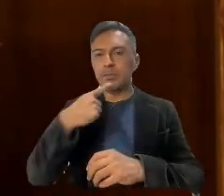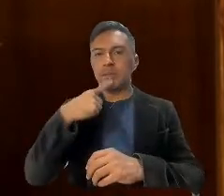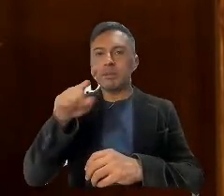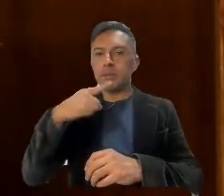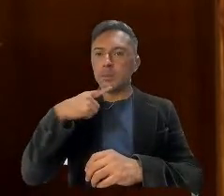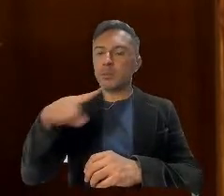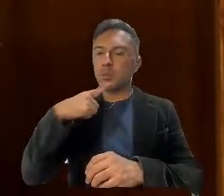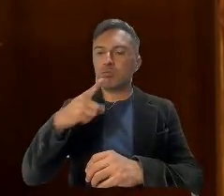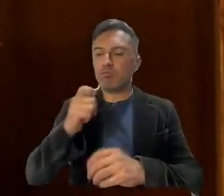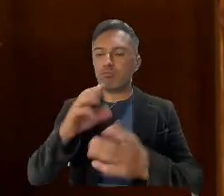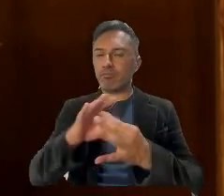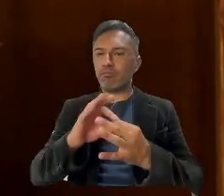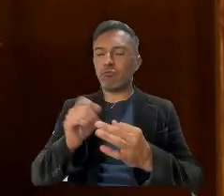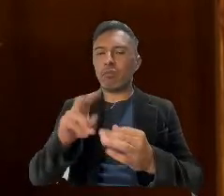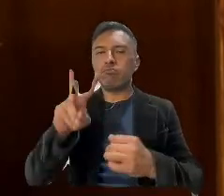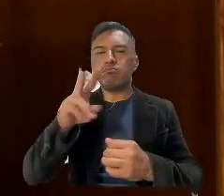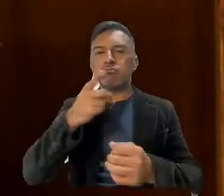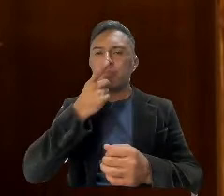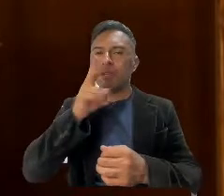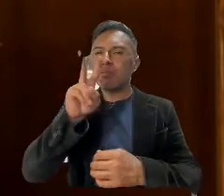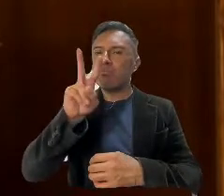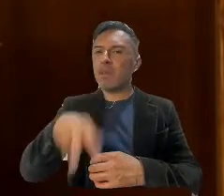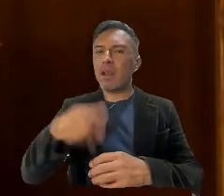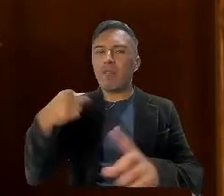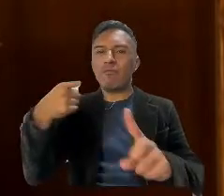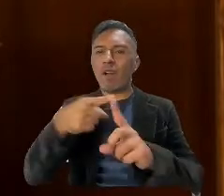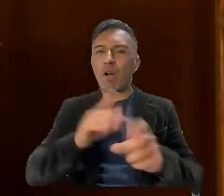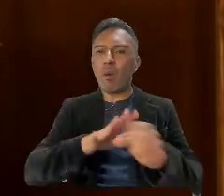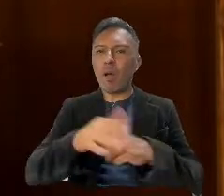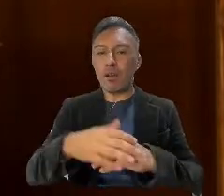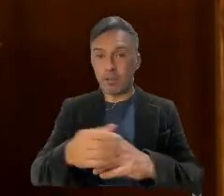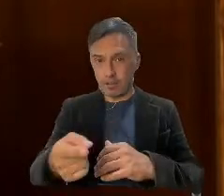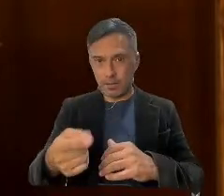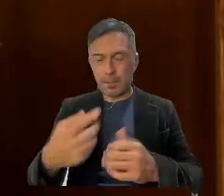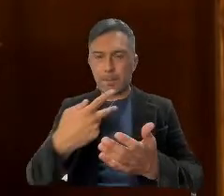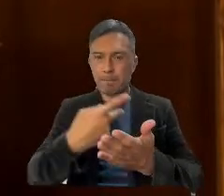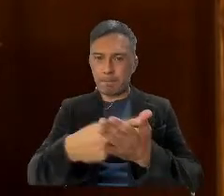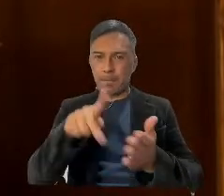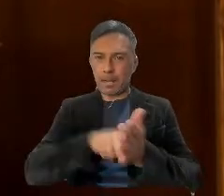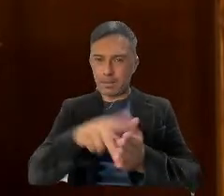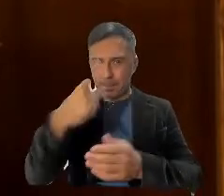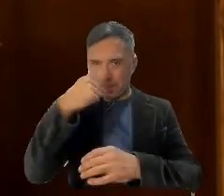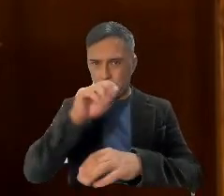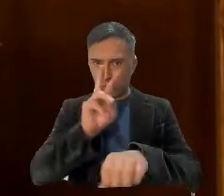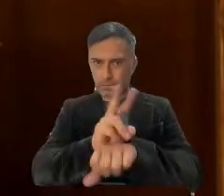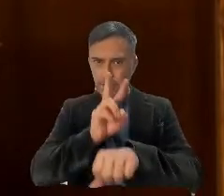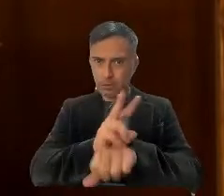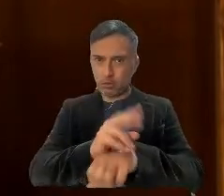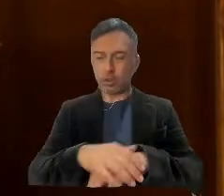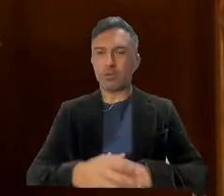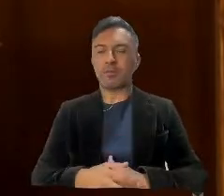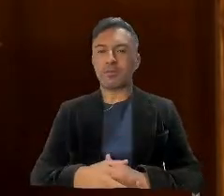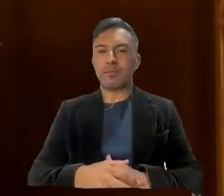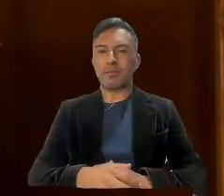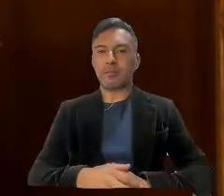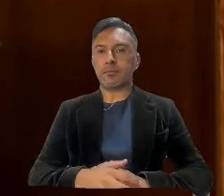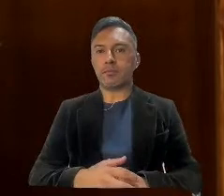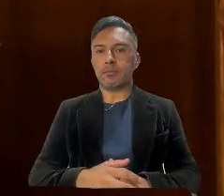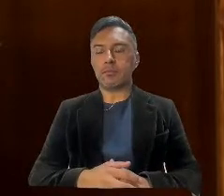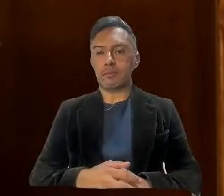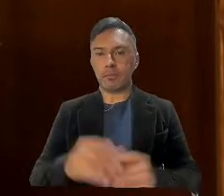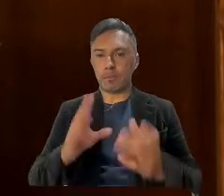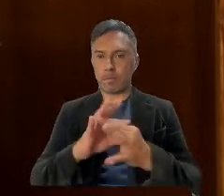realidad se basó en su ostento de una plaza de supervisión, es decir, no debe ser limitativa la